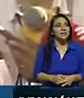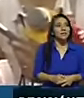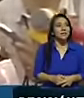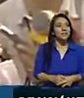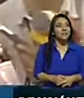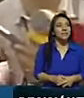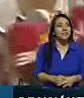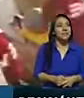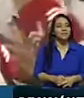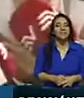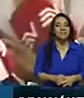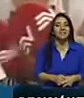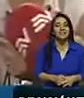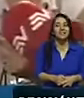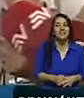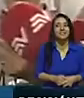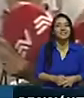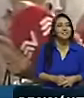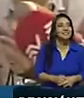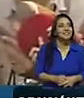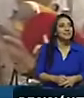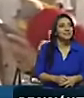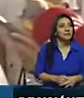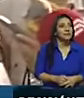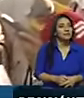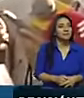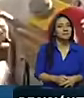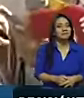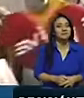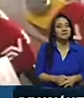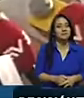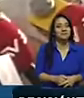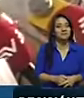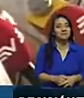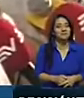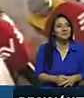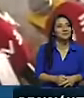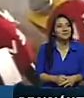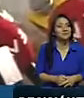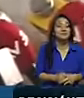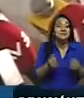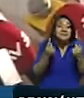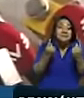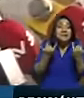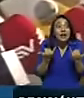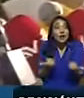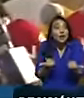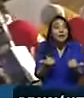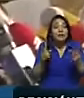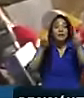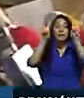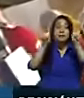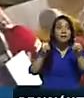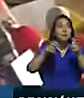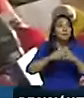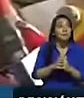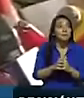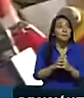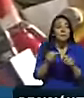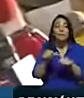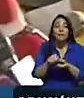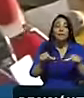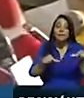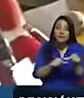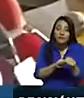recibir tengo entendido que no me tengo entendido que en ese tema la administración del